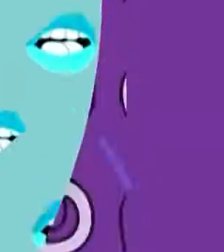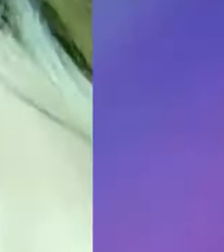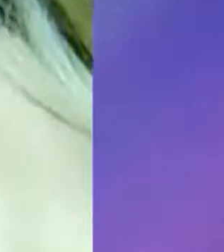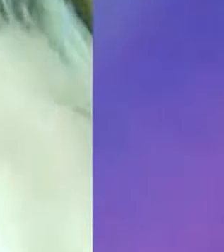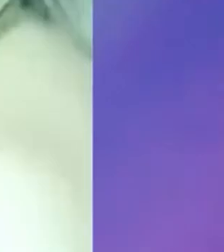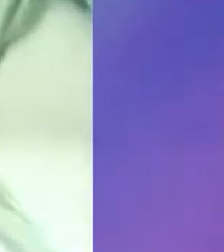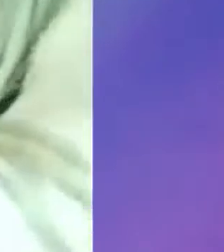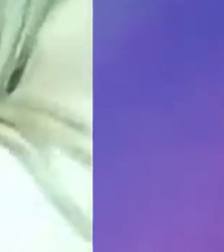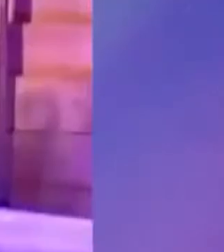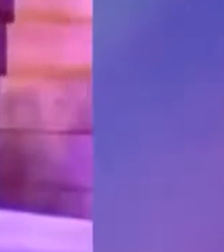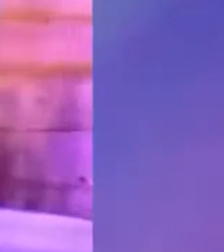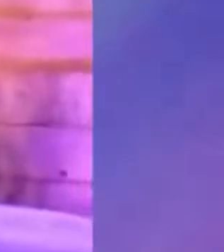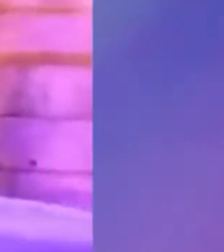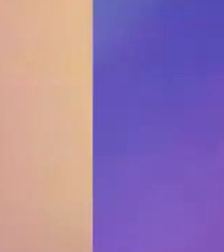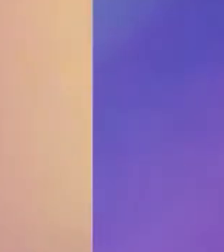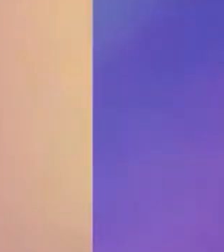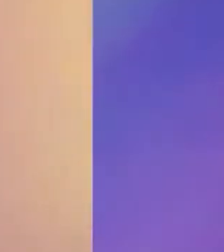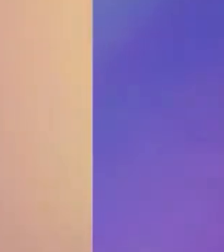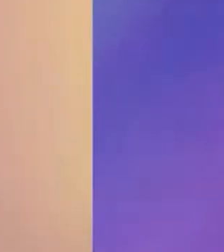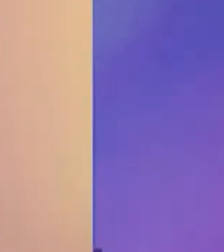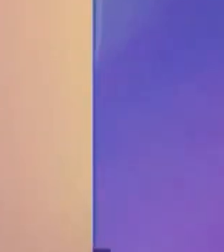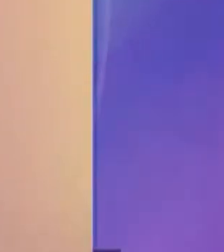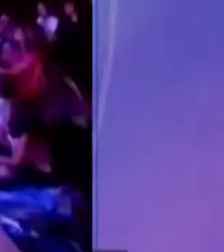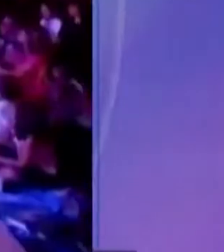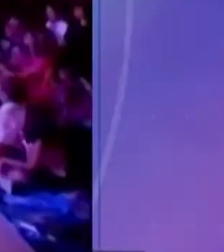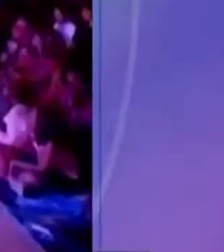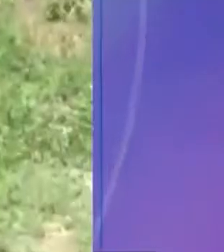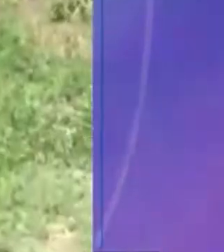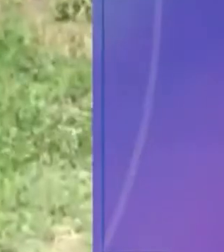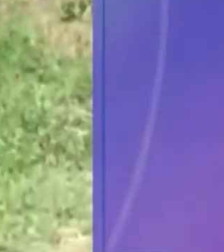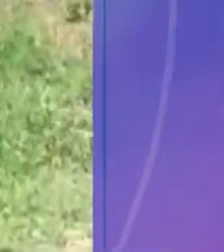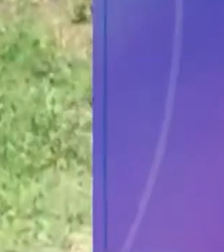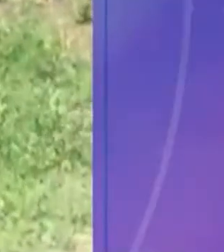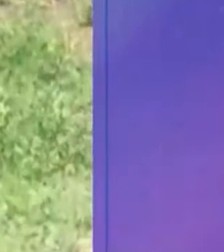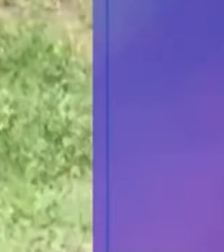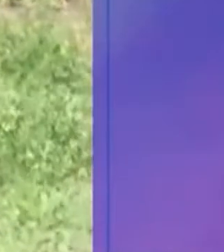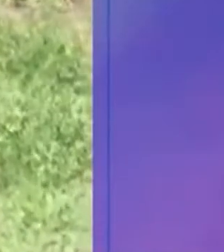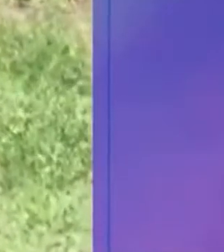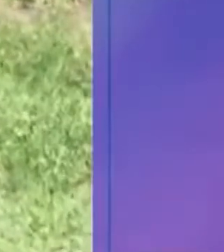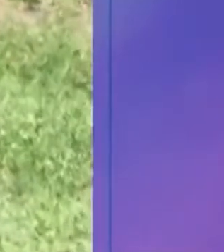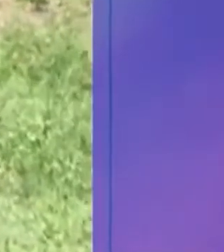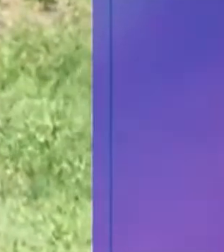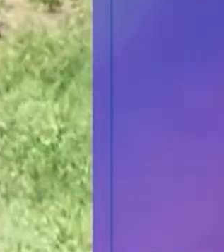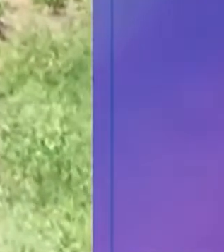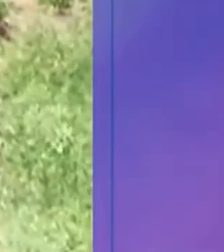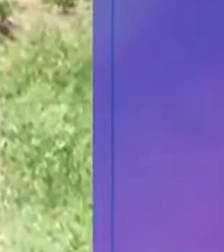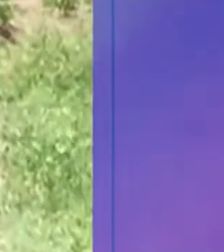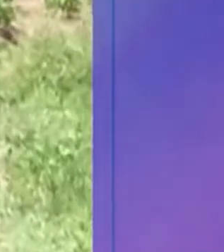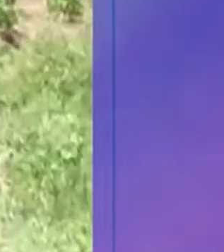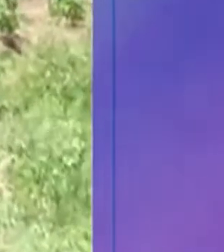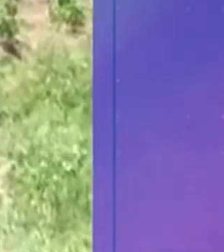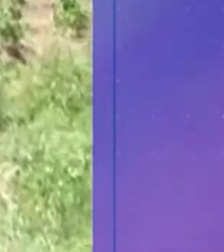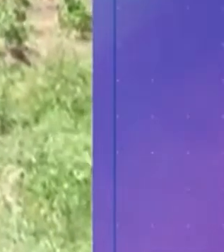La cosecha. Esa es la fiesta de la vendimia para algunos. Para otros, es el momento de